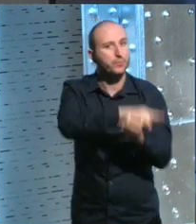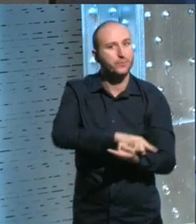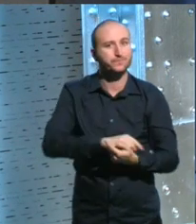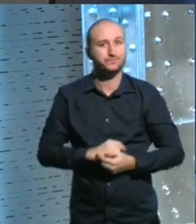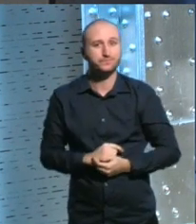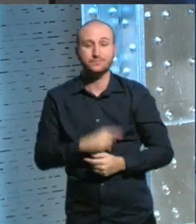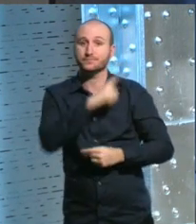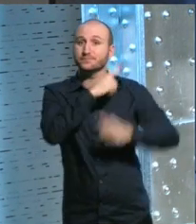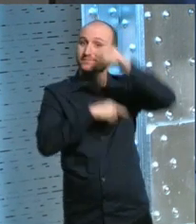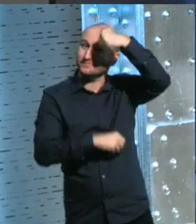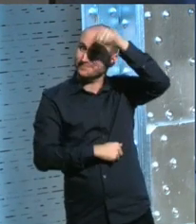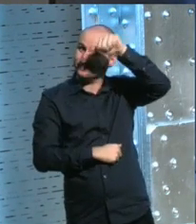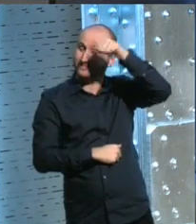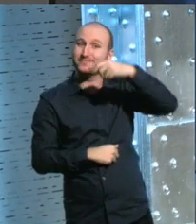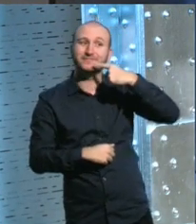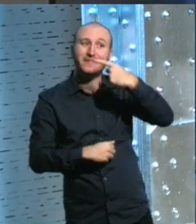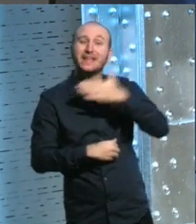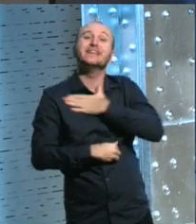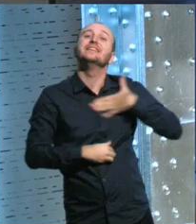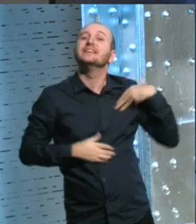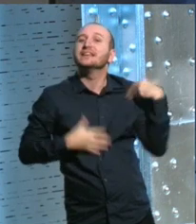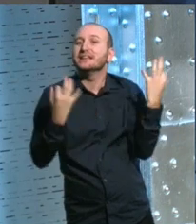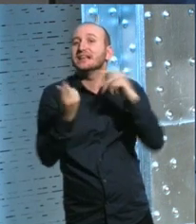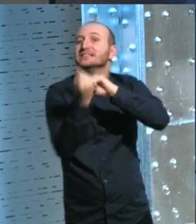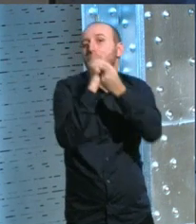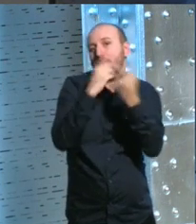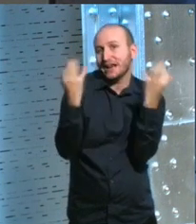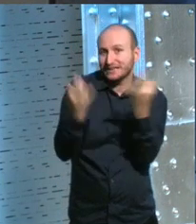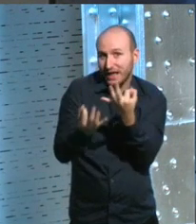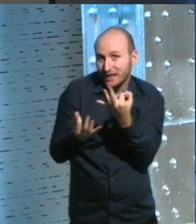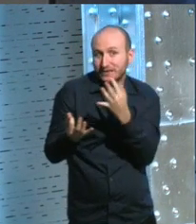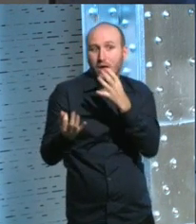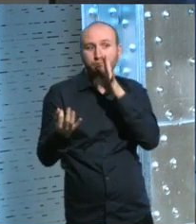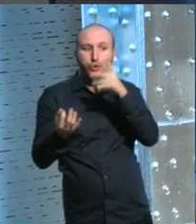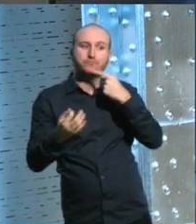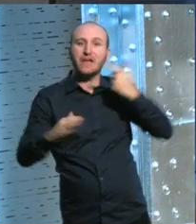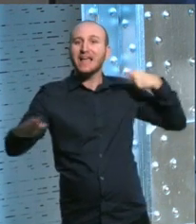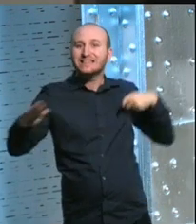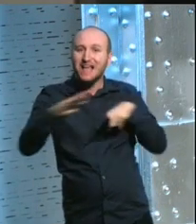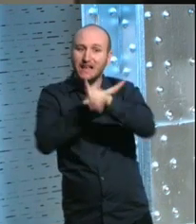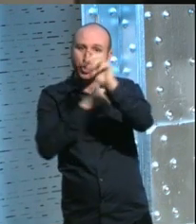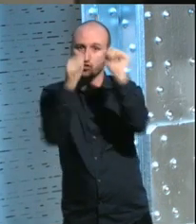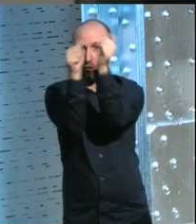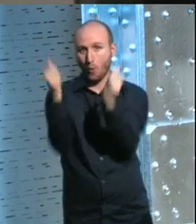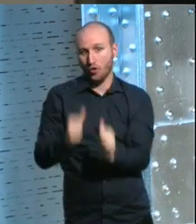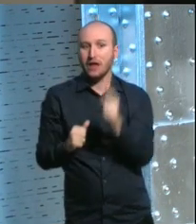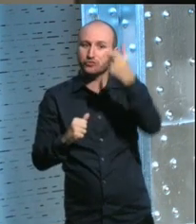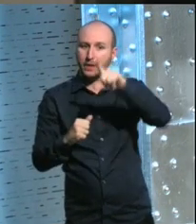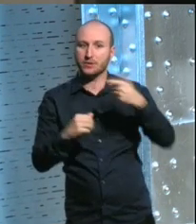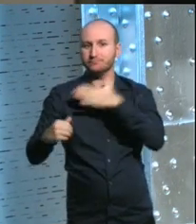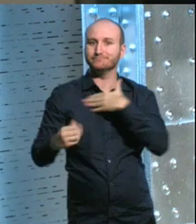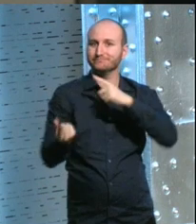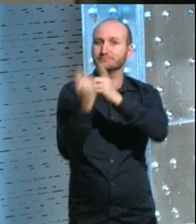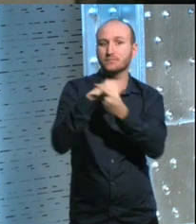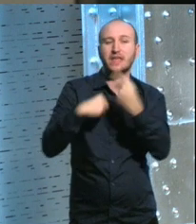Este señor quiere cambiar el desarrollo y los modelos de desarrollo. Dice que la